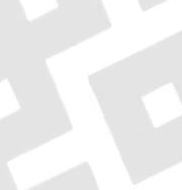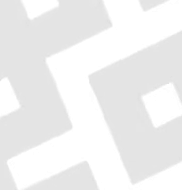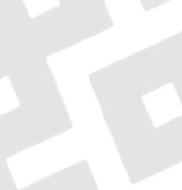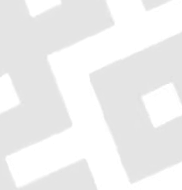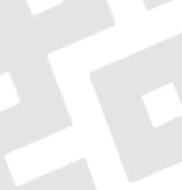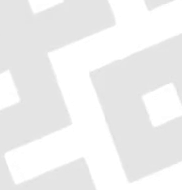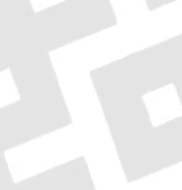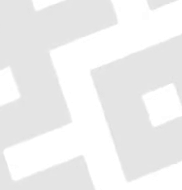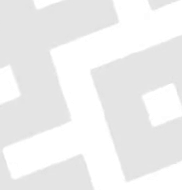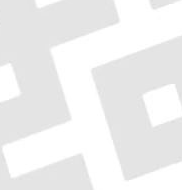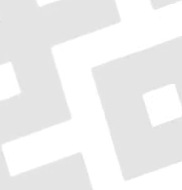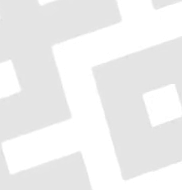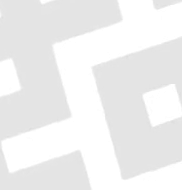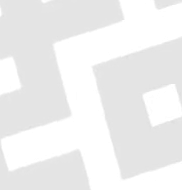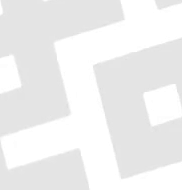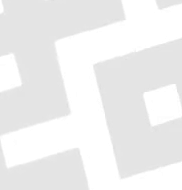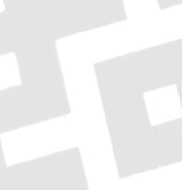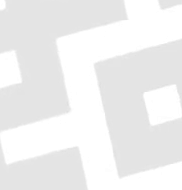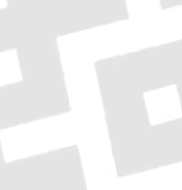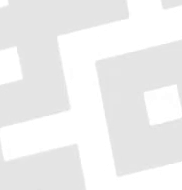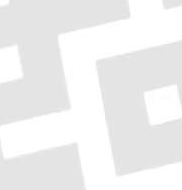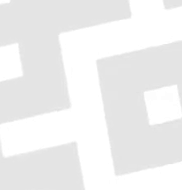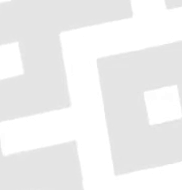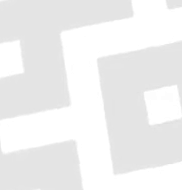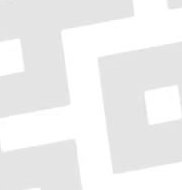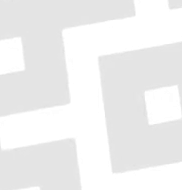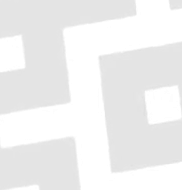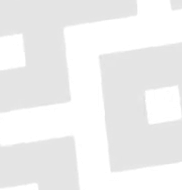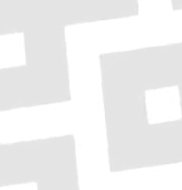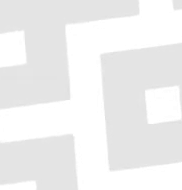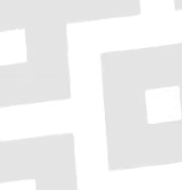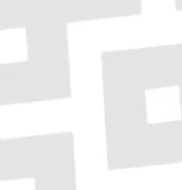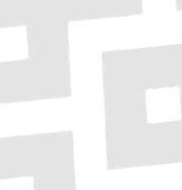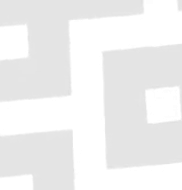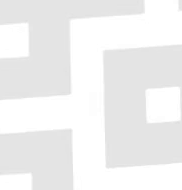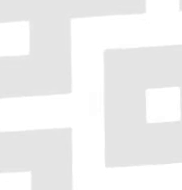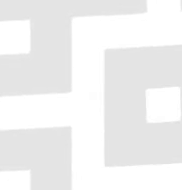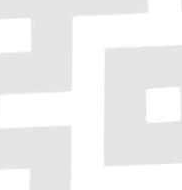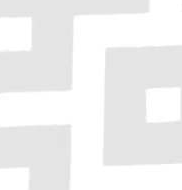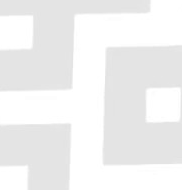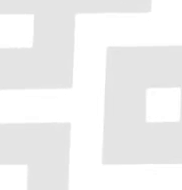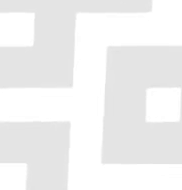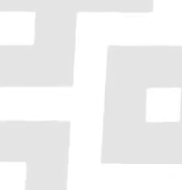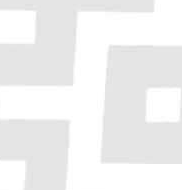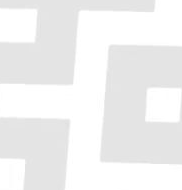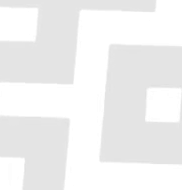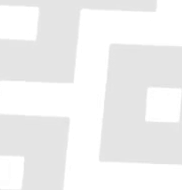estrategia estatal contra el coronavirus actualización en veracruz